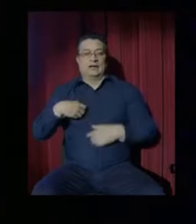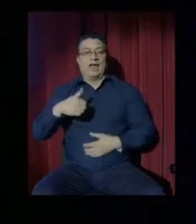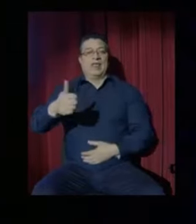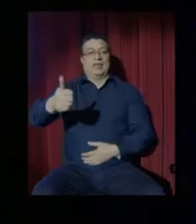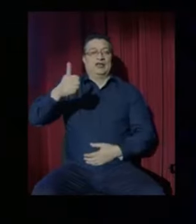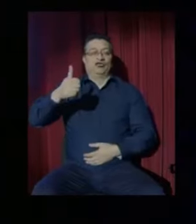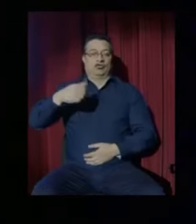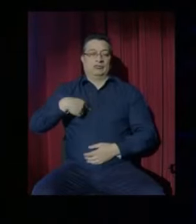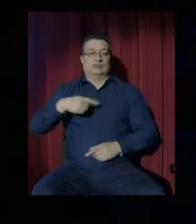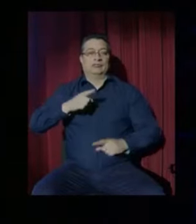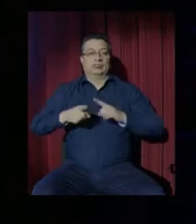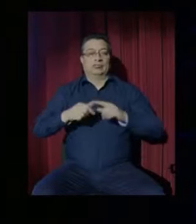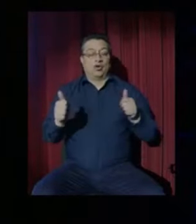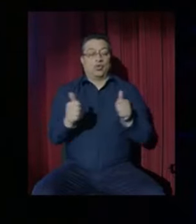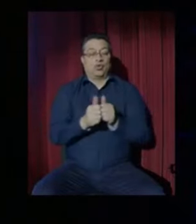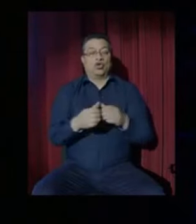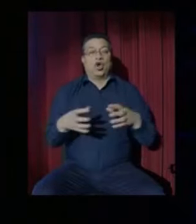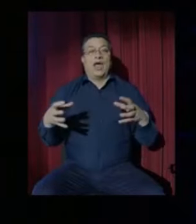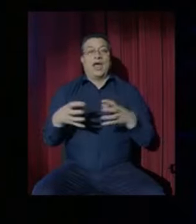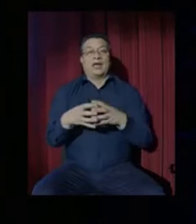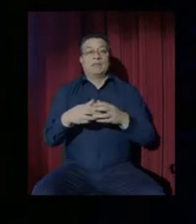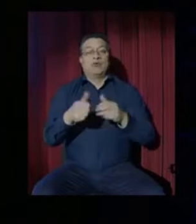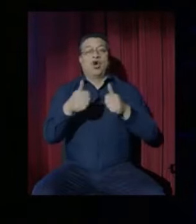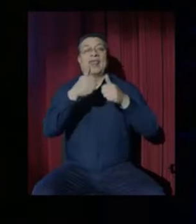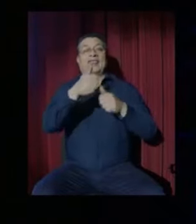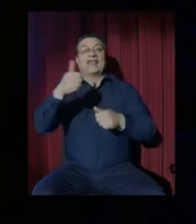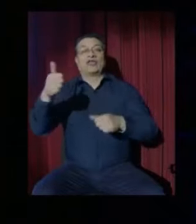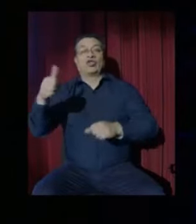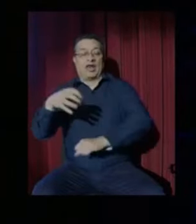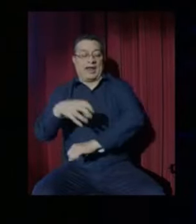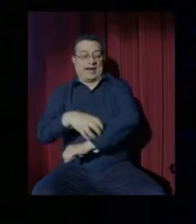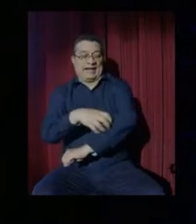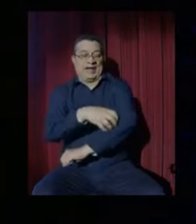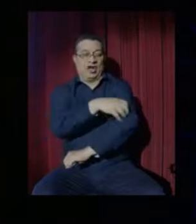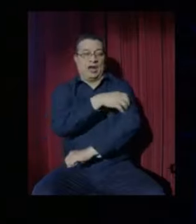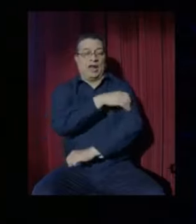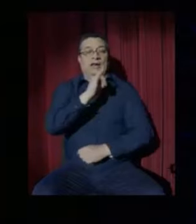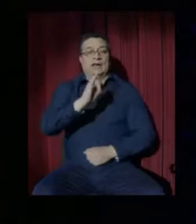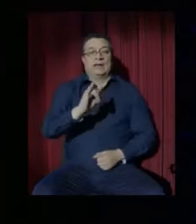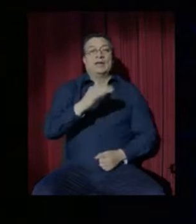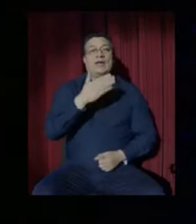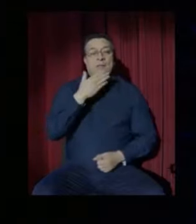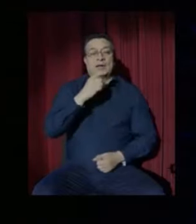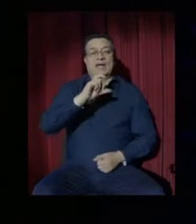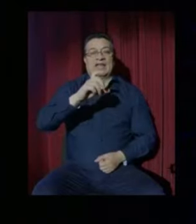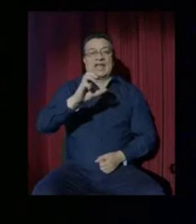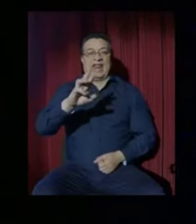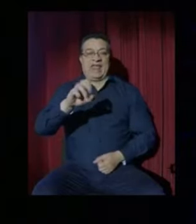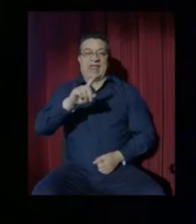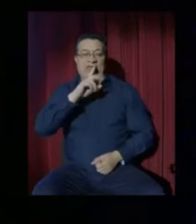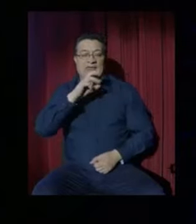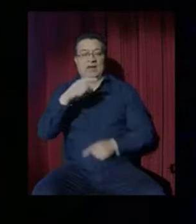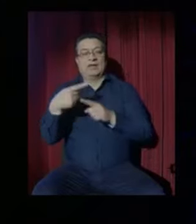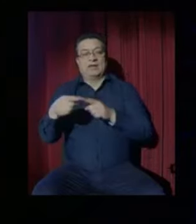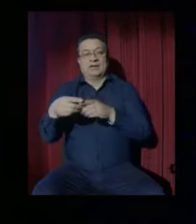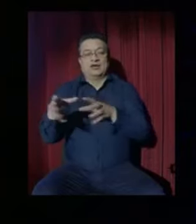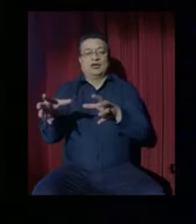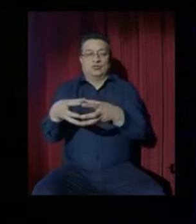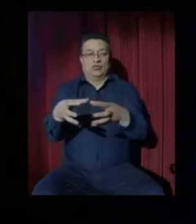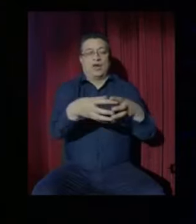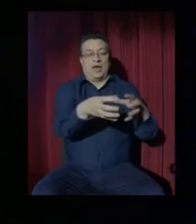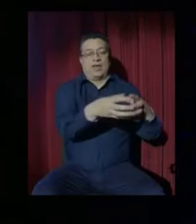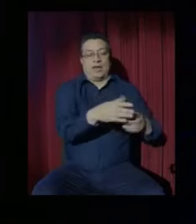ejecutiva en conjunto con el equipo de directores regionales y y también los gerentes que participan en las distintas unidades o